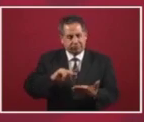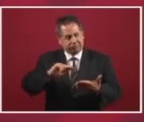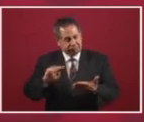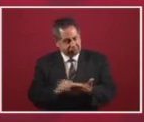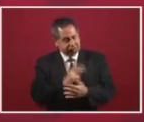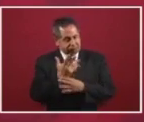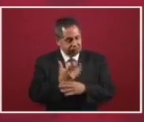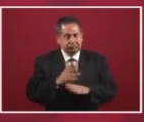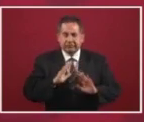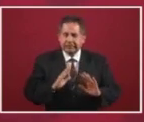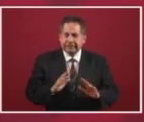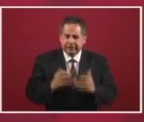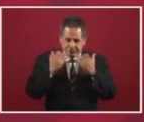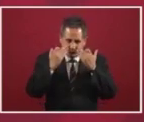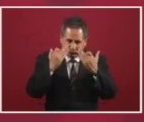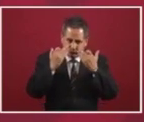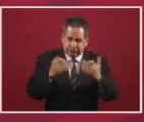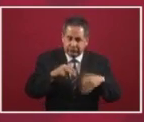para que